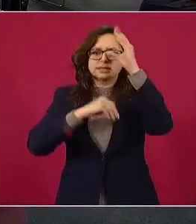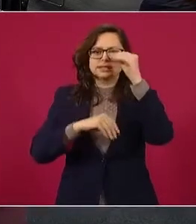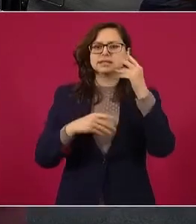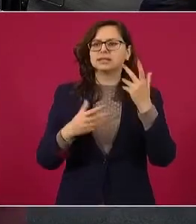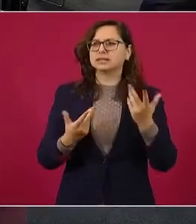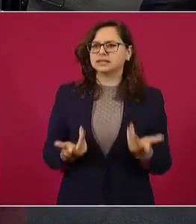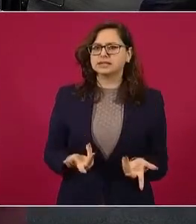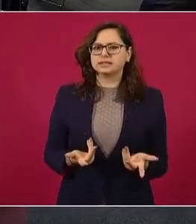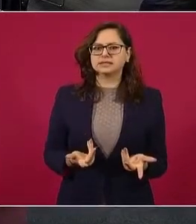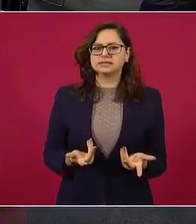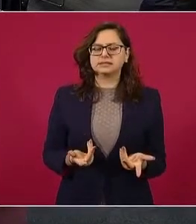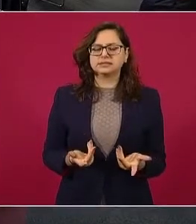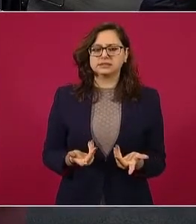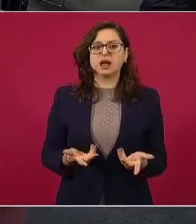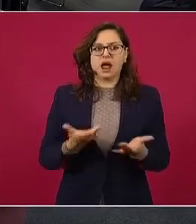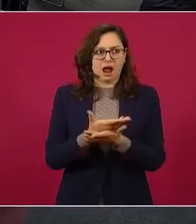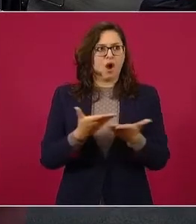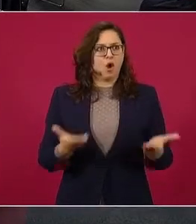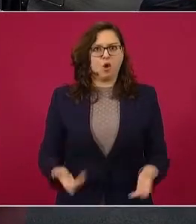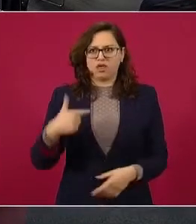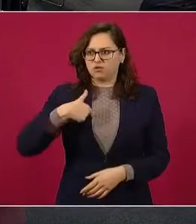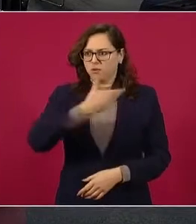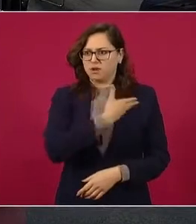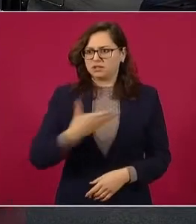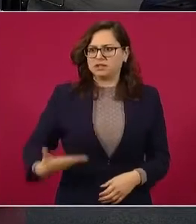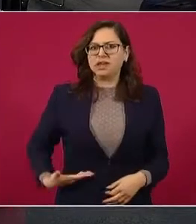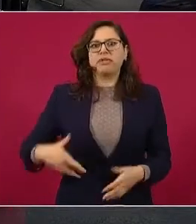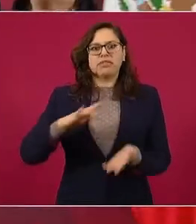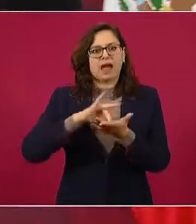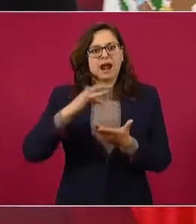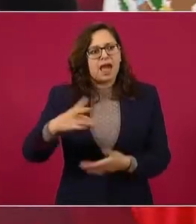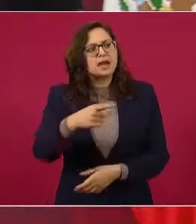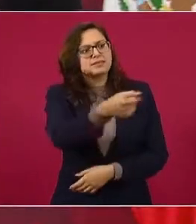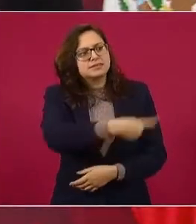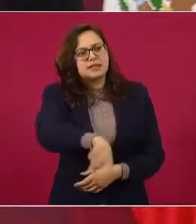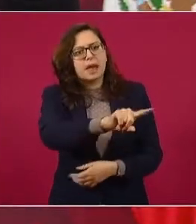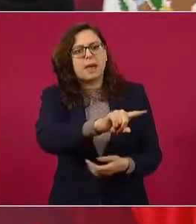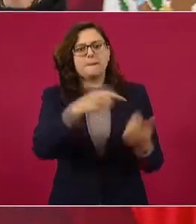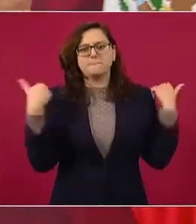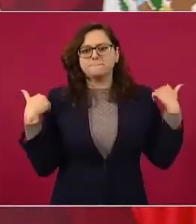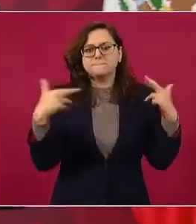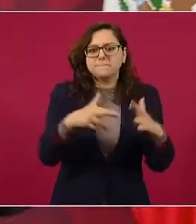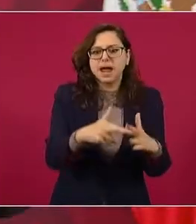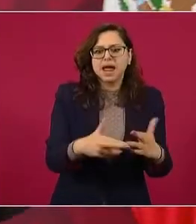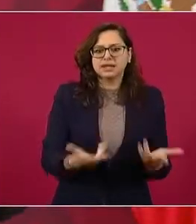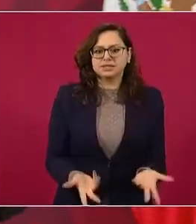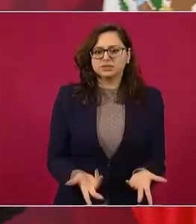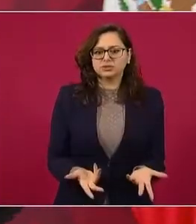incluso por los que llegué aquí. Imagínense